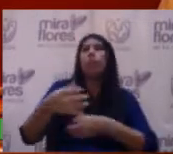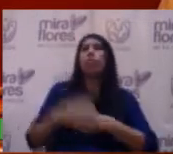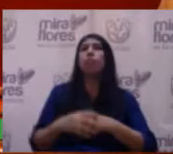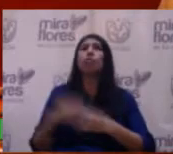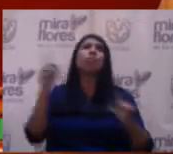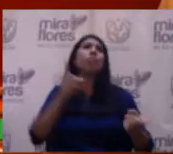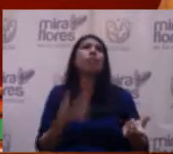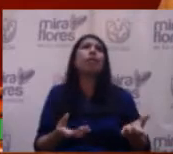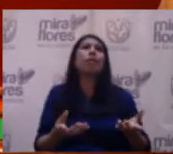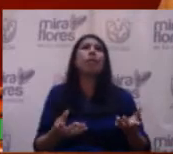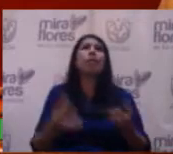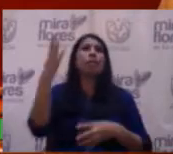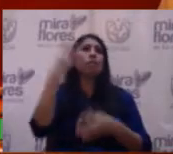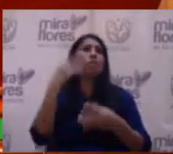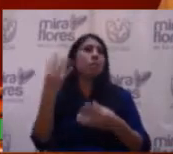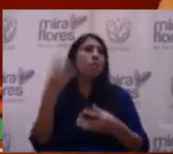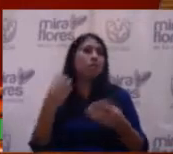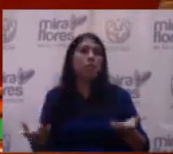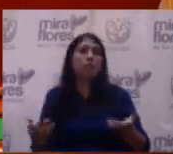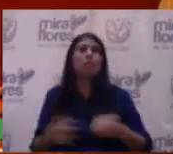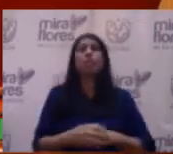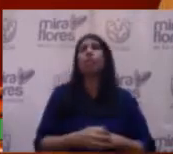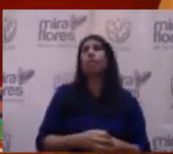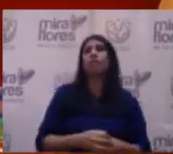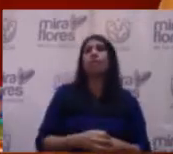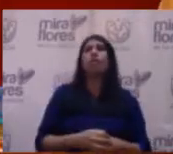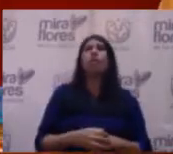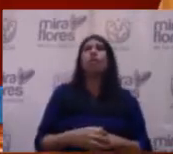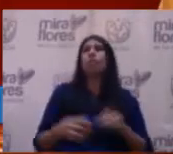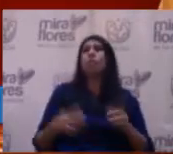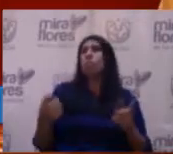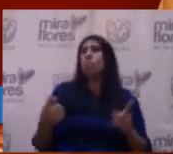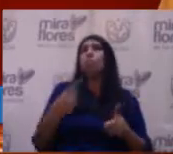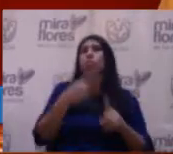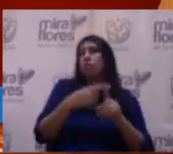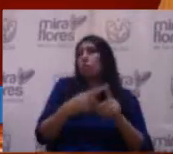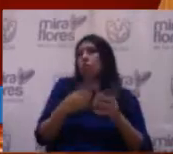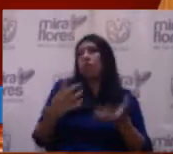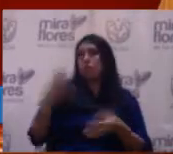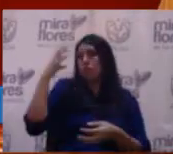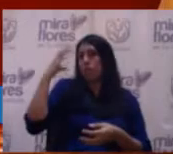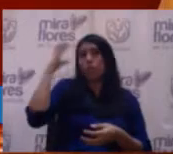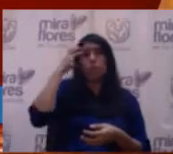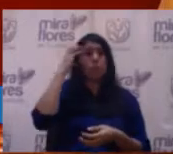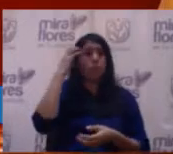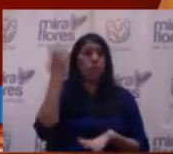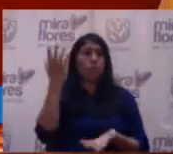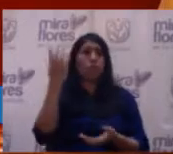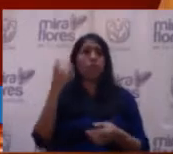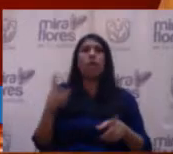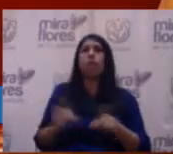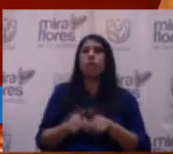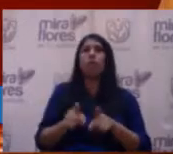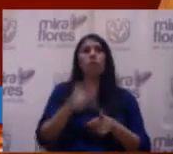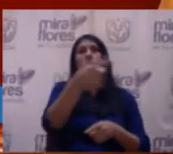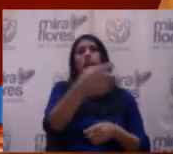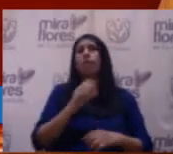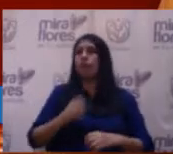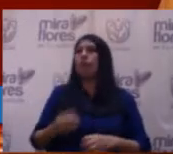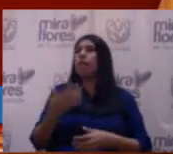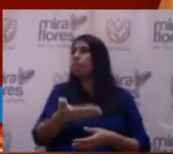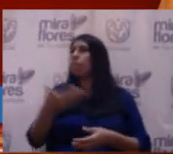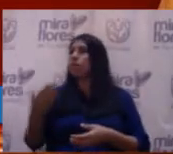acciones o de menciones de las prácticas positivas de Miraflores. y como ella ha mencionado, fue convocada por la